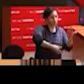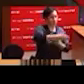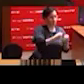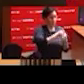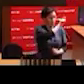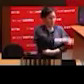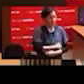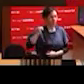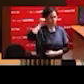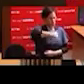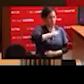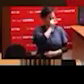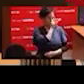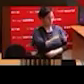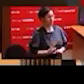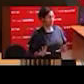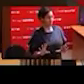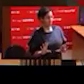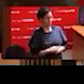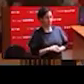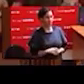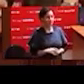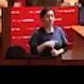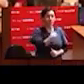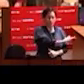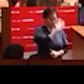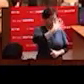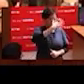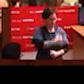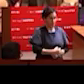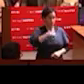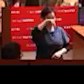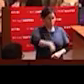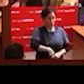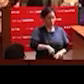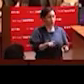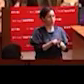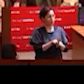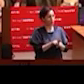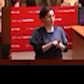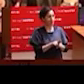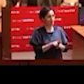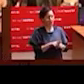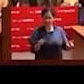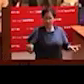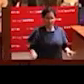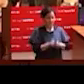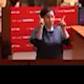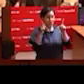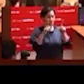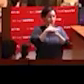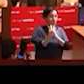hace unos cuantos años creemos en Daniel y hoy le hemos dado Contra viento y marea la